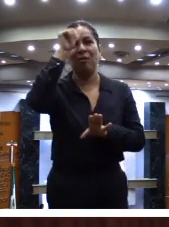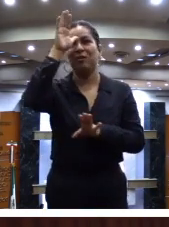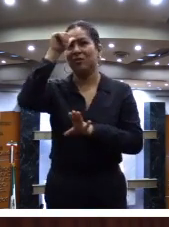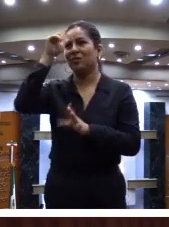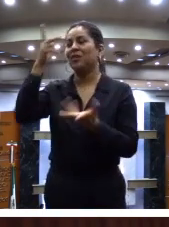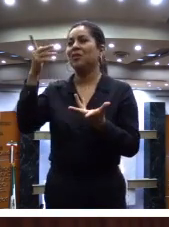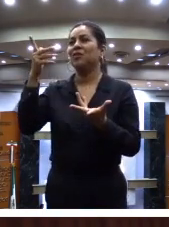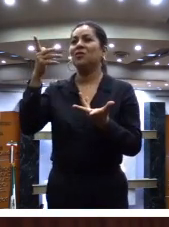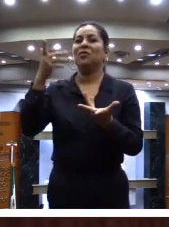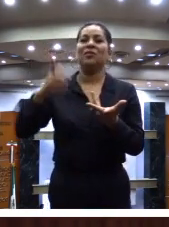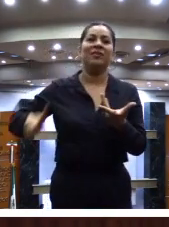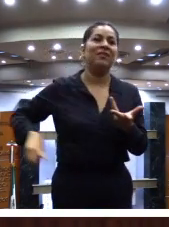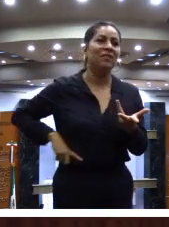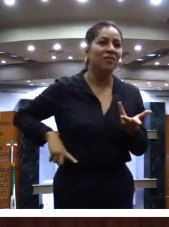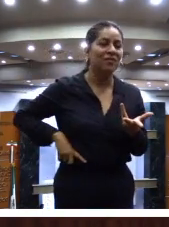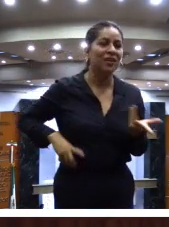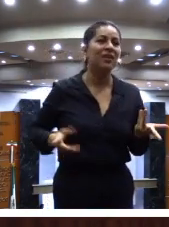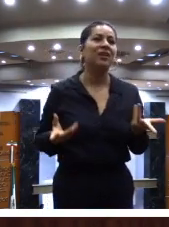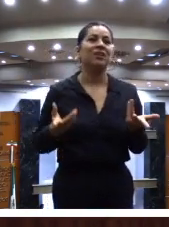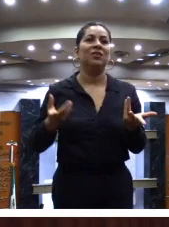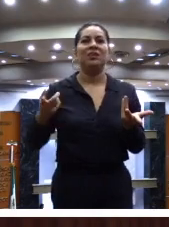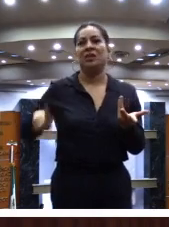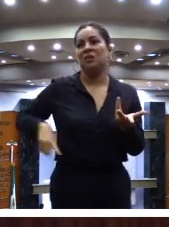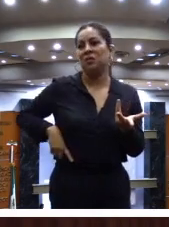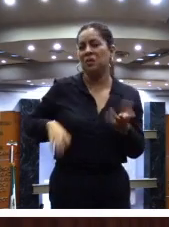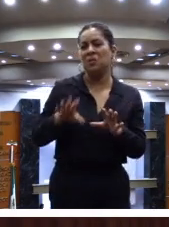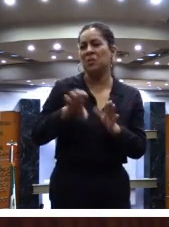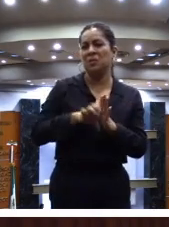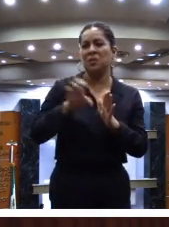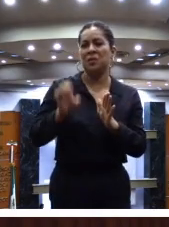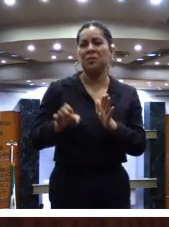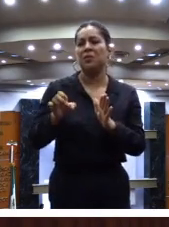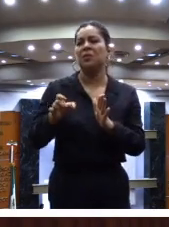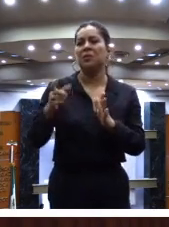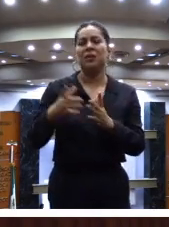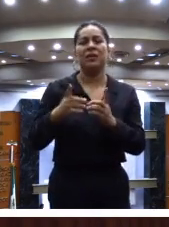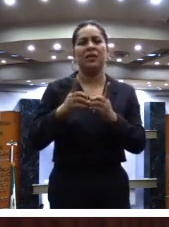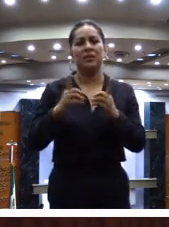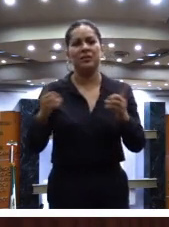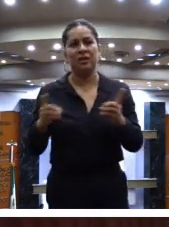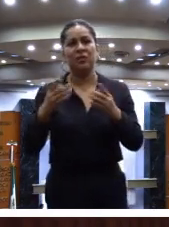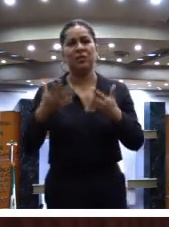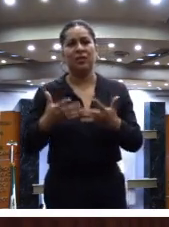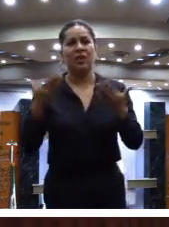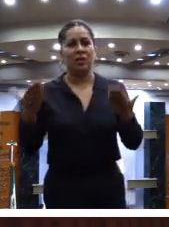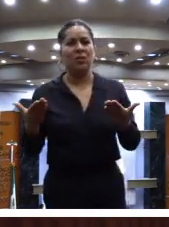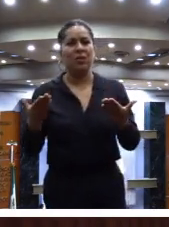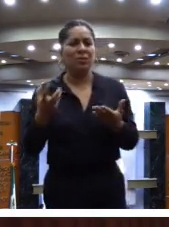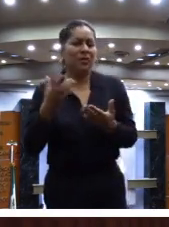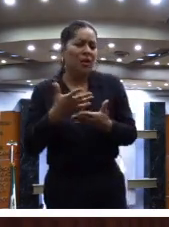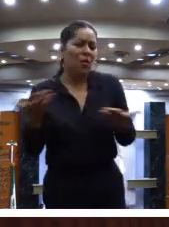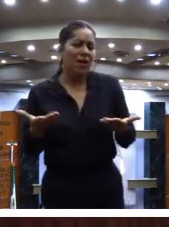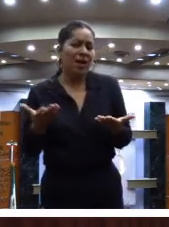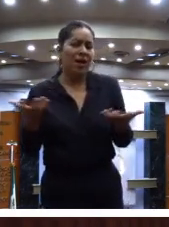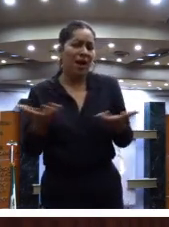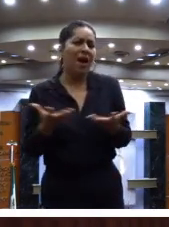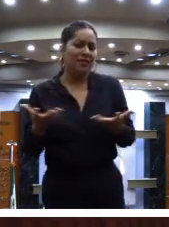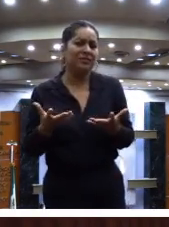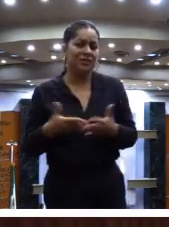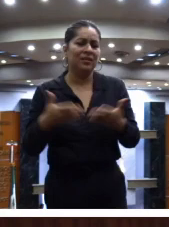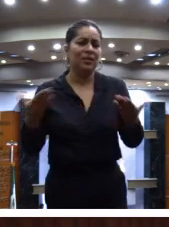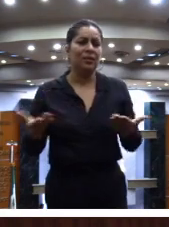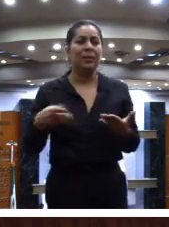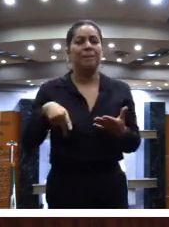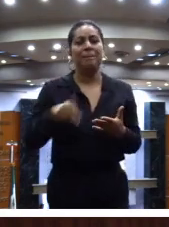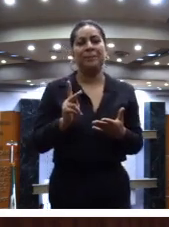Ejecutivo y que la parte del ejecutivo que actualmente está desarrollando estas funciones porque lo están haciendo simple y